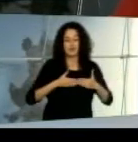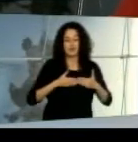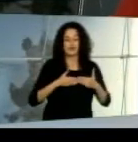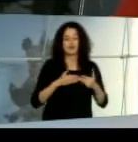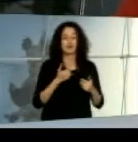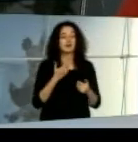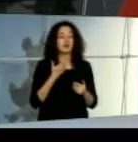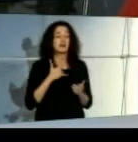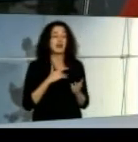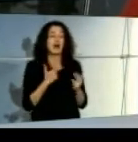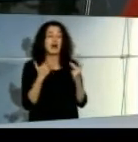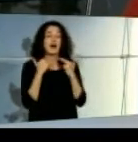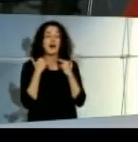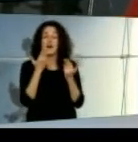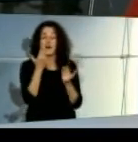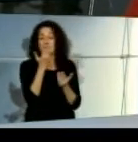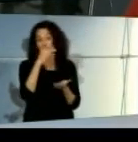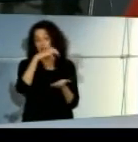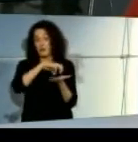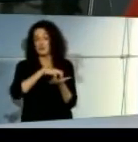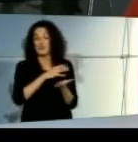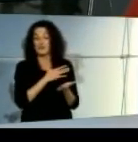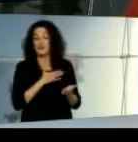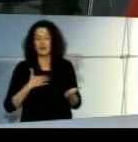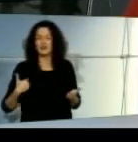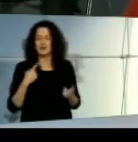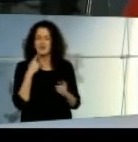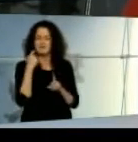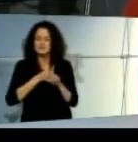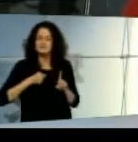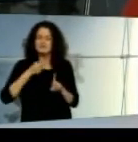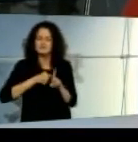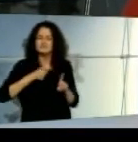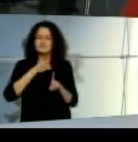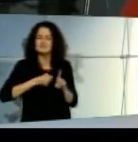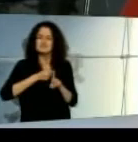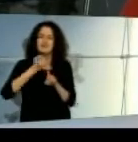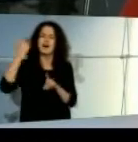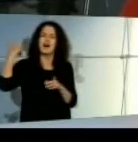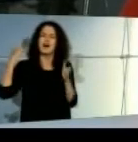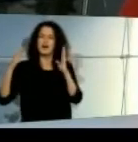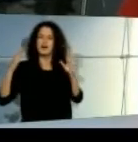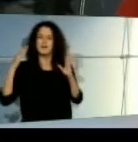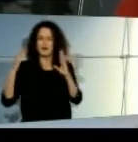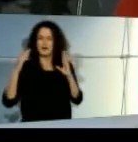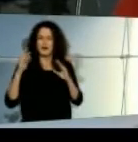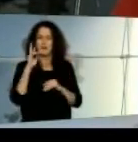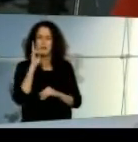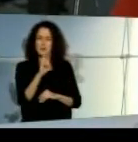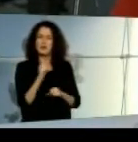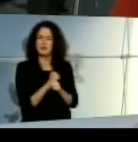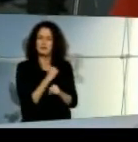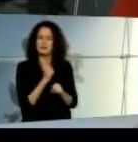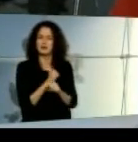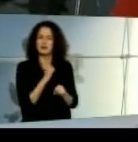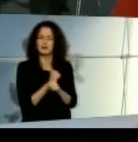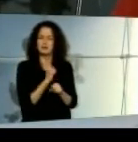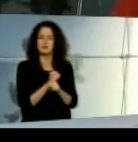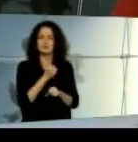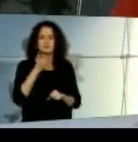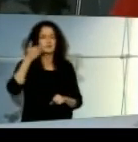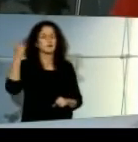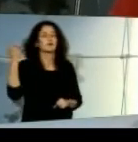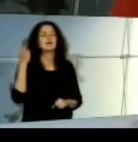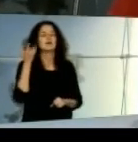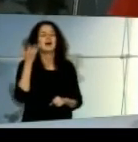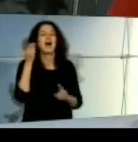aquí el centro. En la primera época, yo creo que los señores diputados ahí, de verdad, son encomiables. Además, también eran muy conscientes de que el primer educador